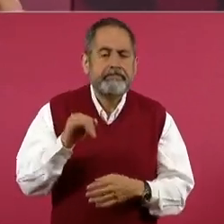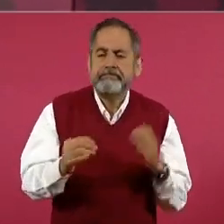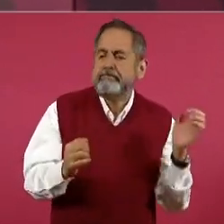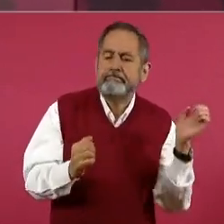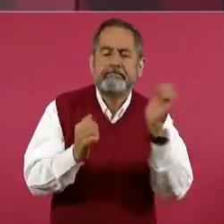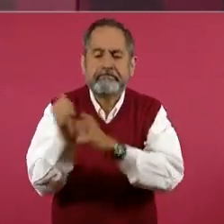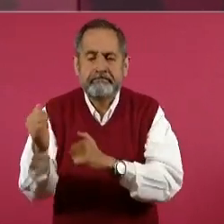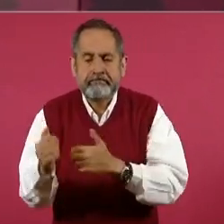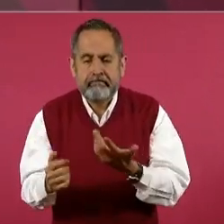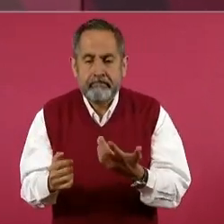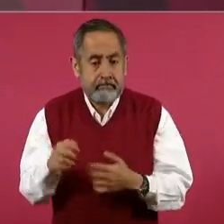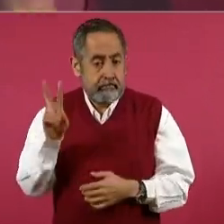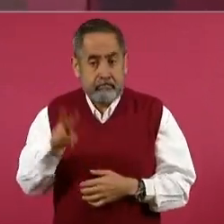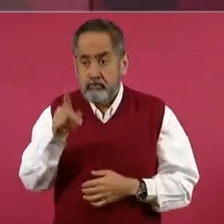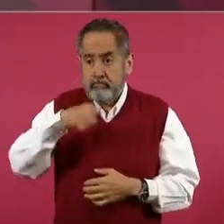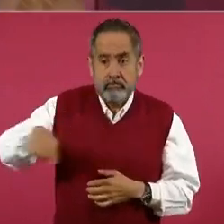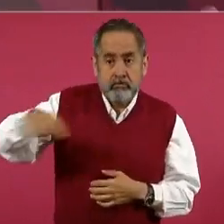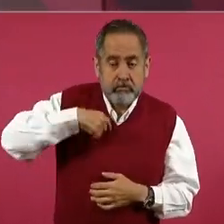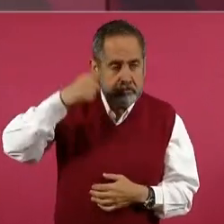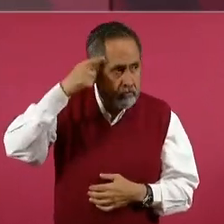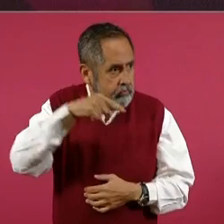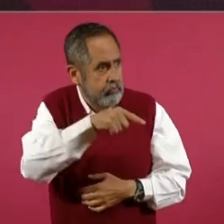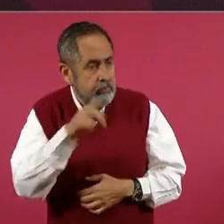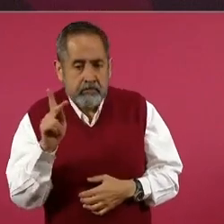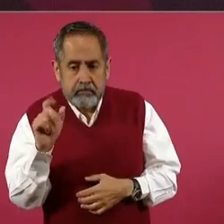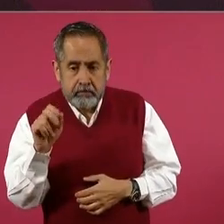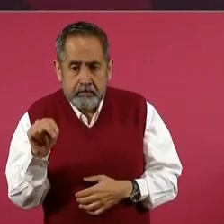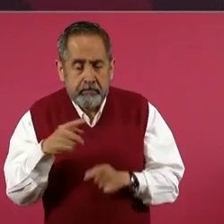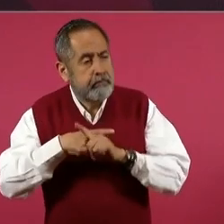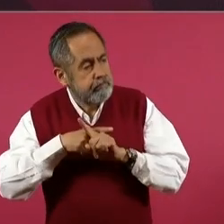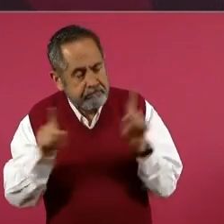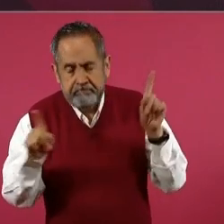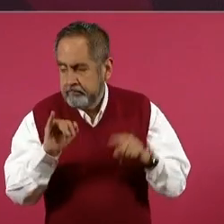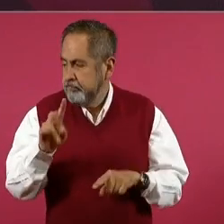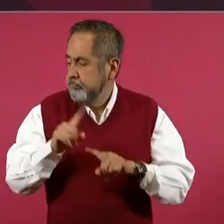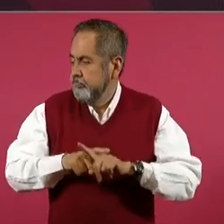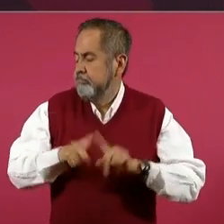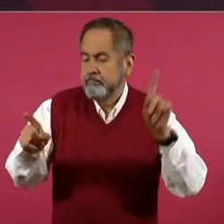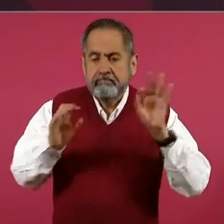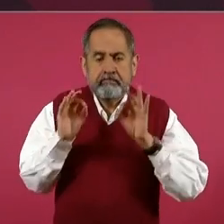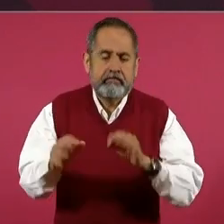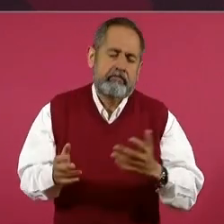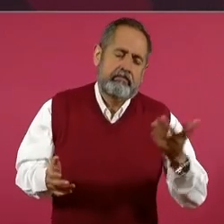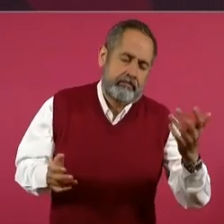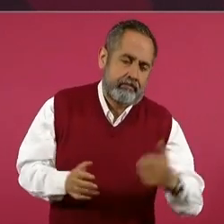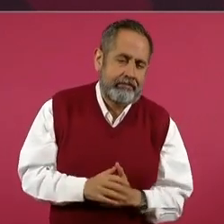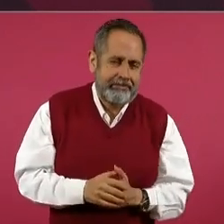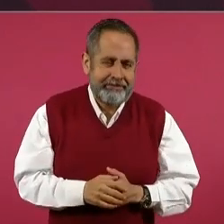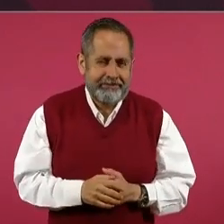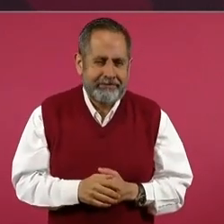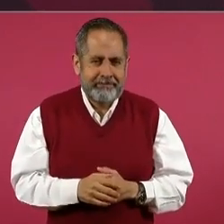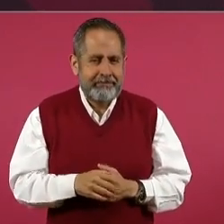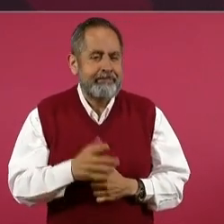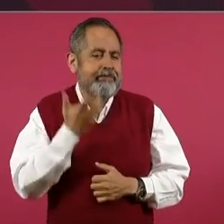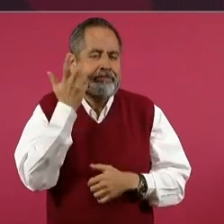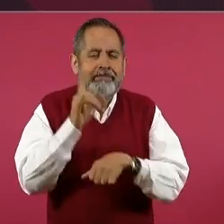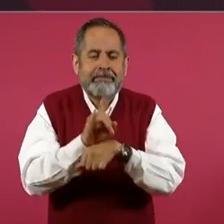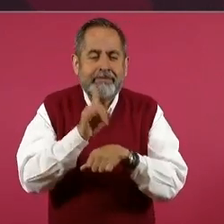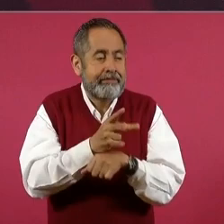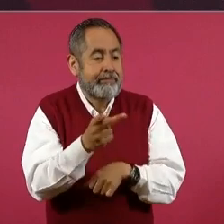Que pensaban de que eran distintos, incluso se enfrentaban